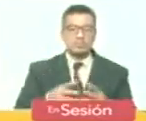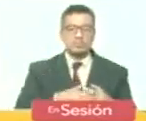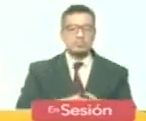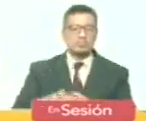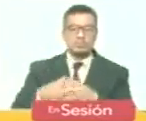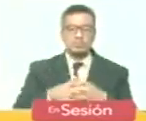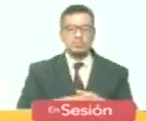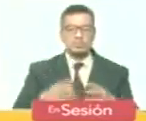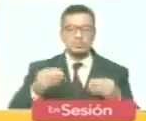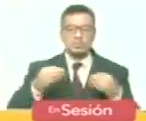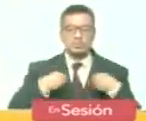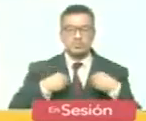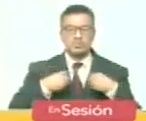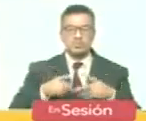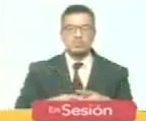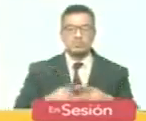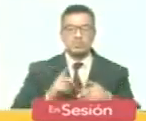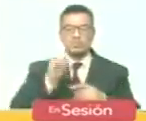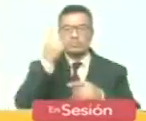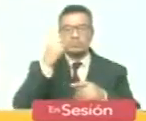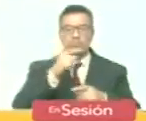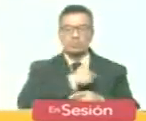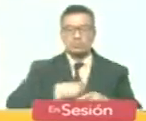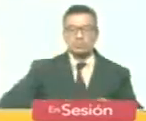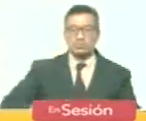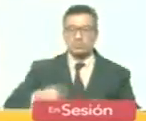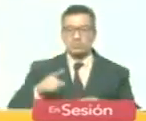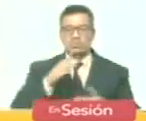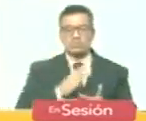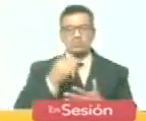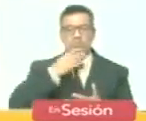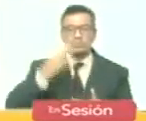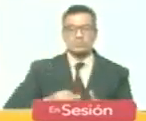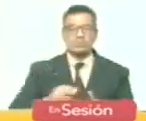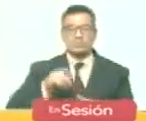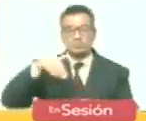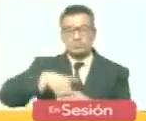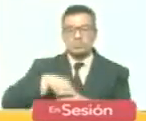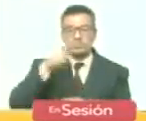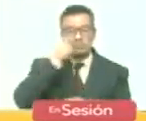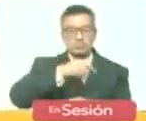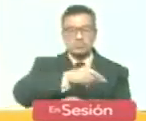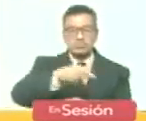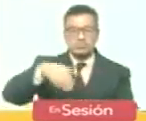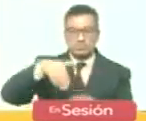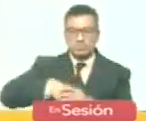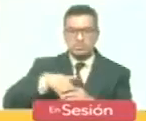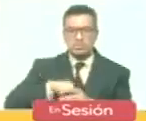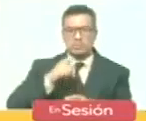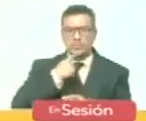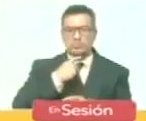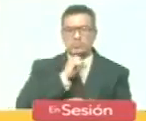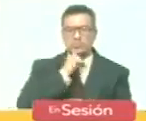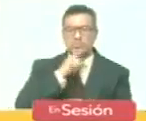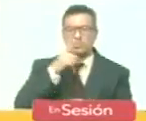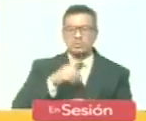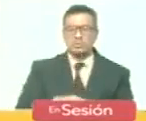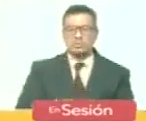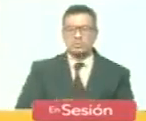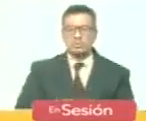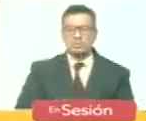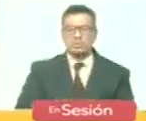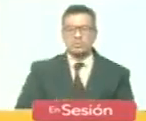Unidos. Fue el primer presidente que ciertamente fue elegido por el voto universal, directo y secreto, con